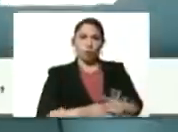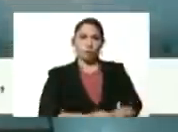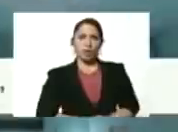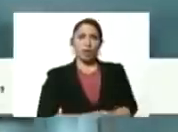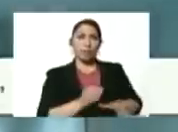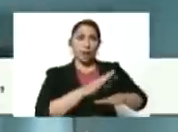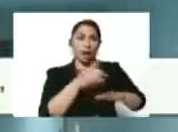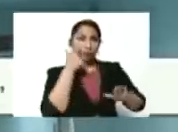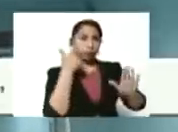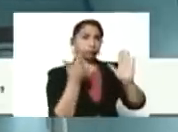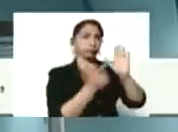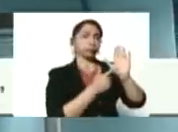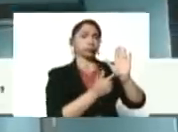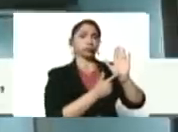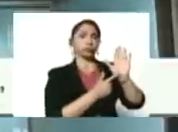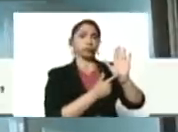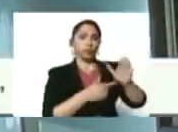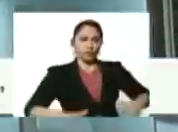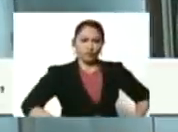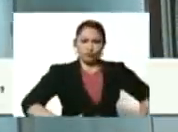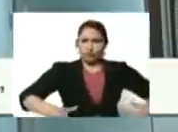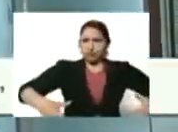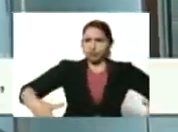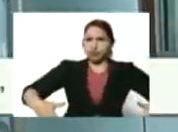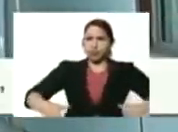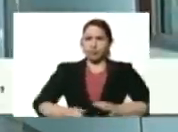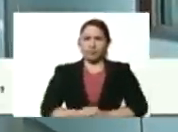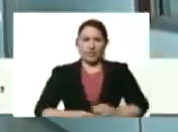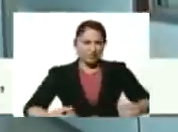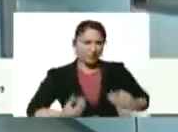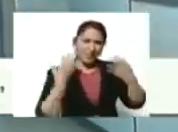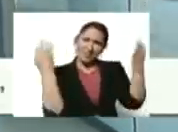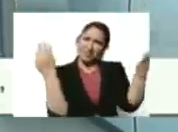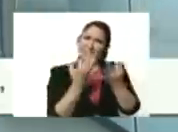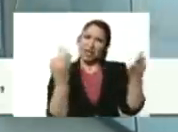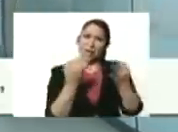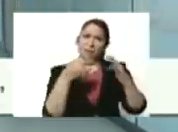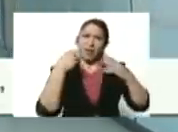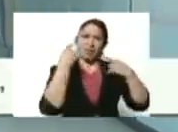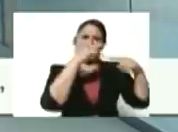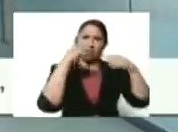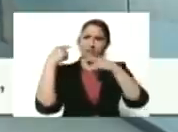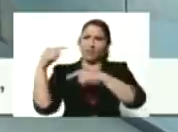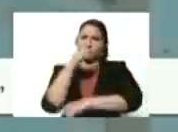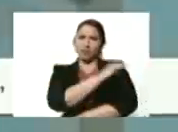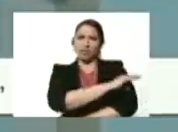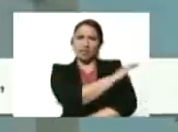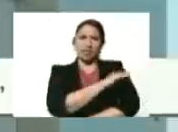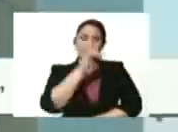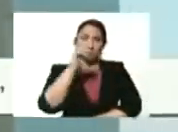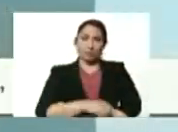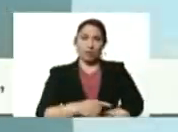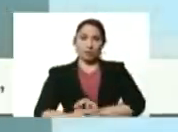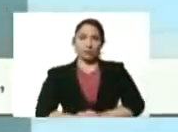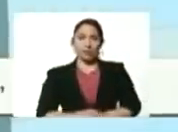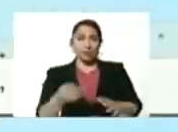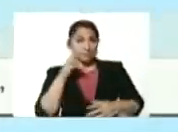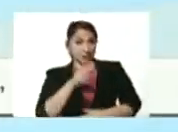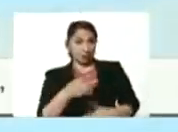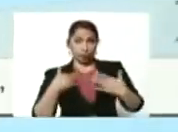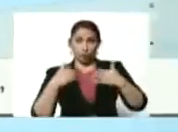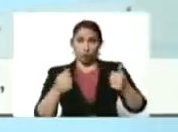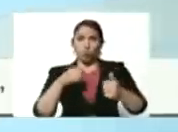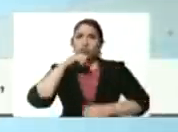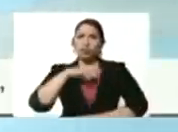en evidencia que el capitalismo, que se expresa siempre en esos niveles de clínica y que ha visto la salud históricamente